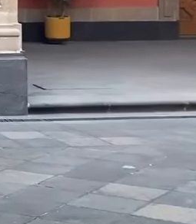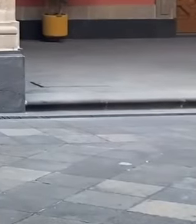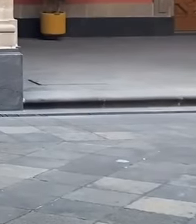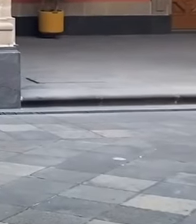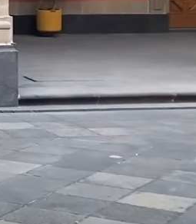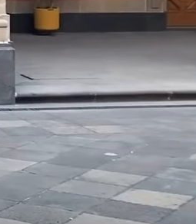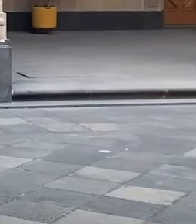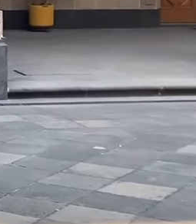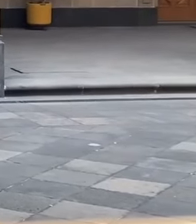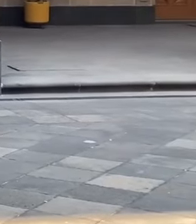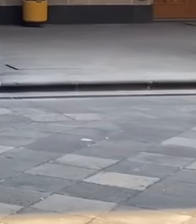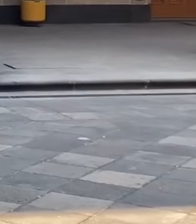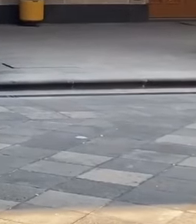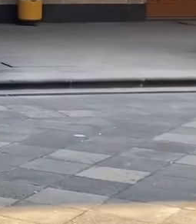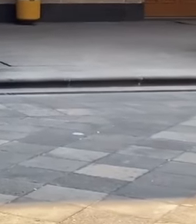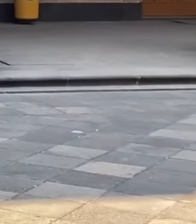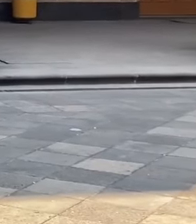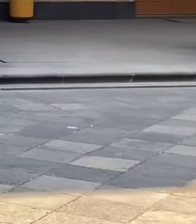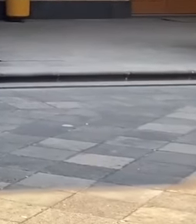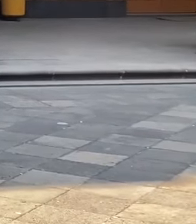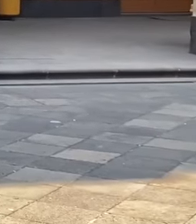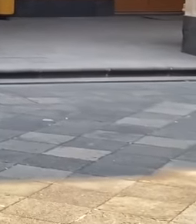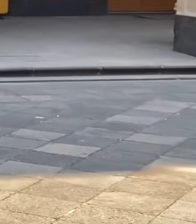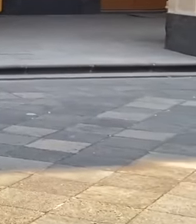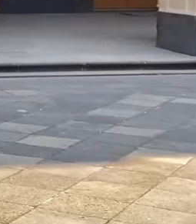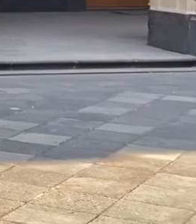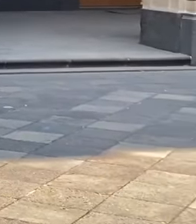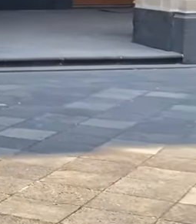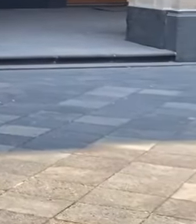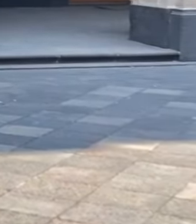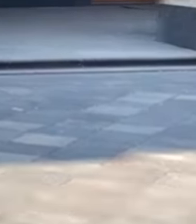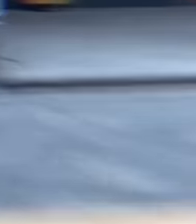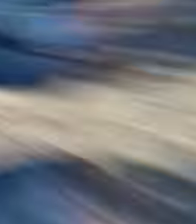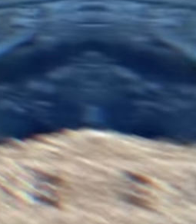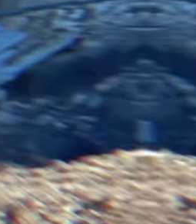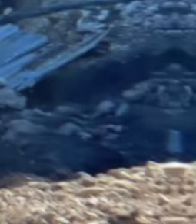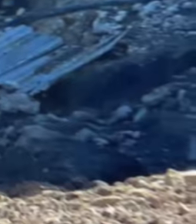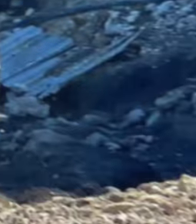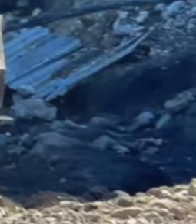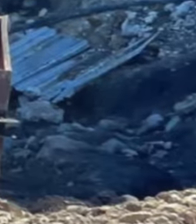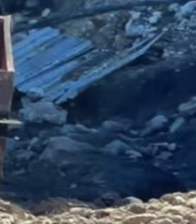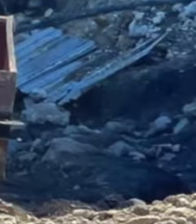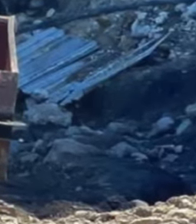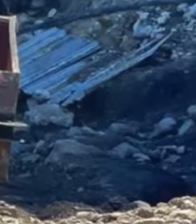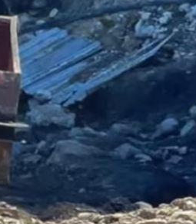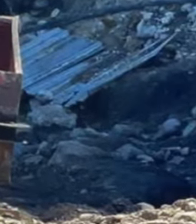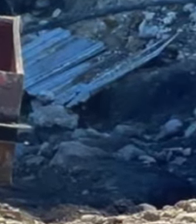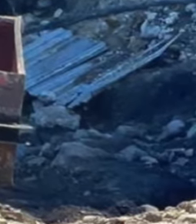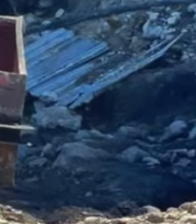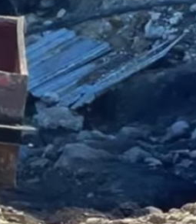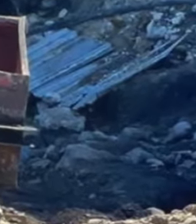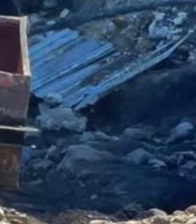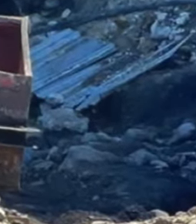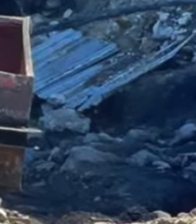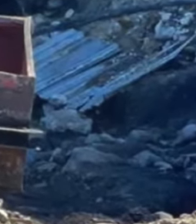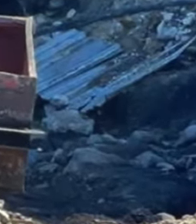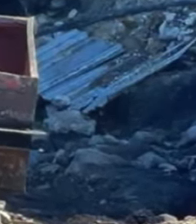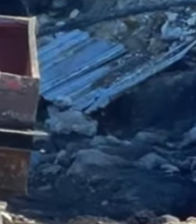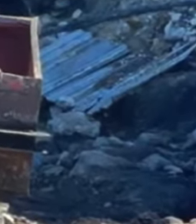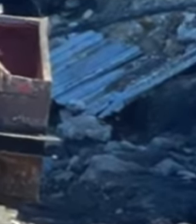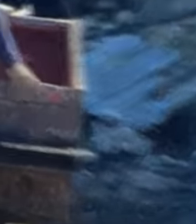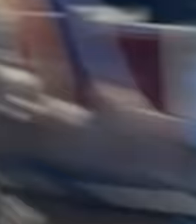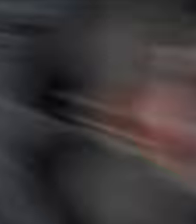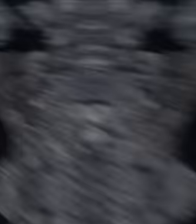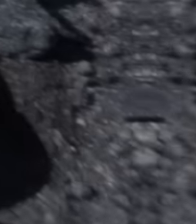El presidente de México, Andrés Manuel López Obrador, se alegró al recibir la noticia del hallazgo de restos humanos de los mineros de la mina